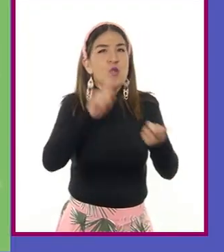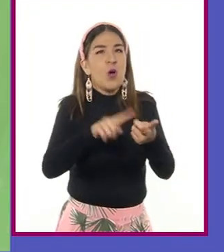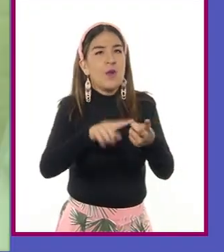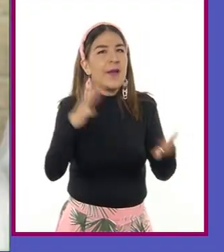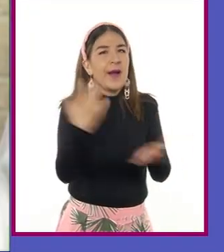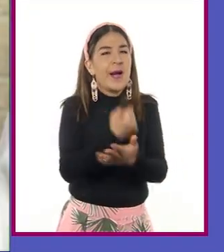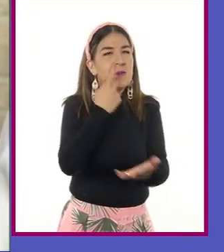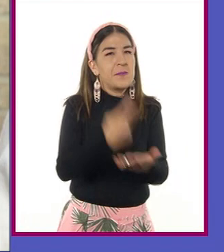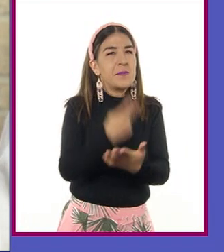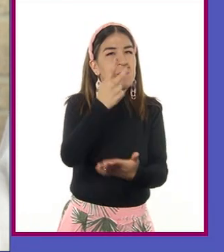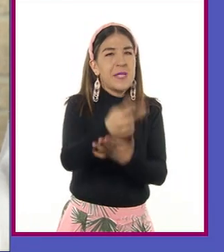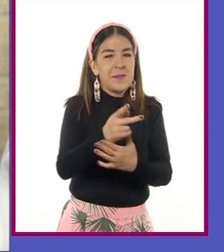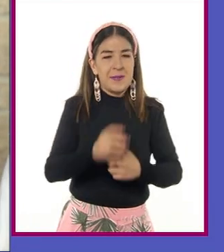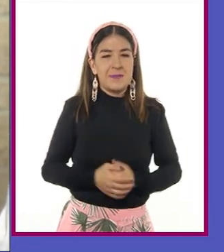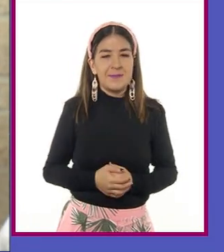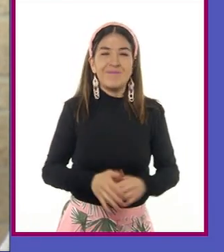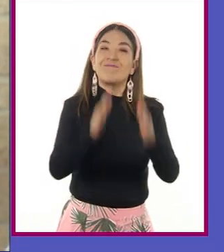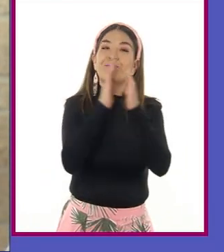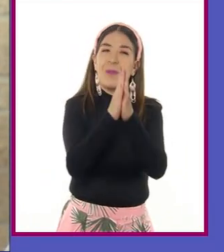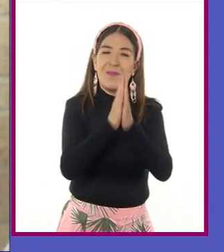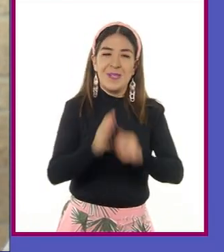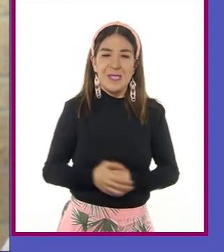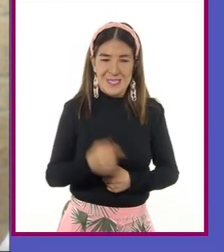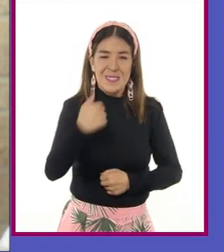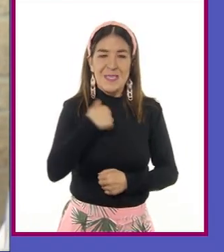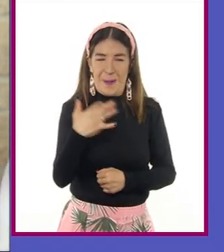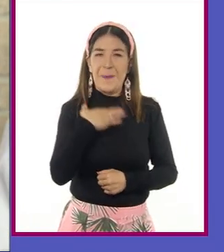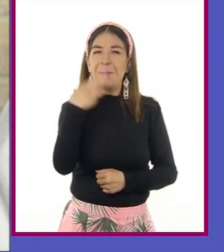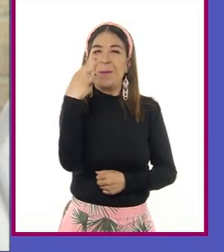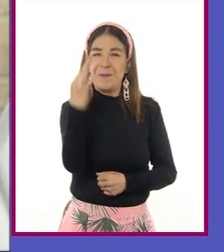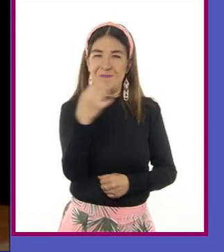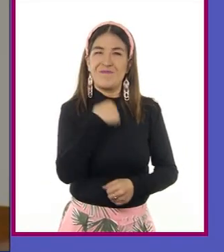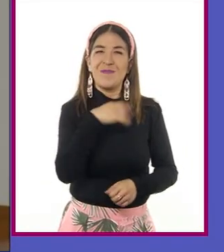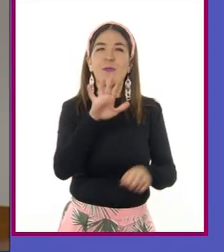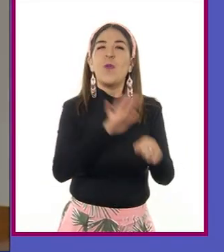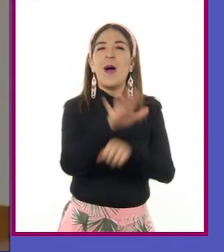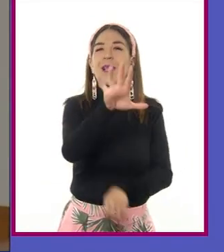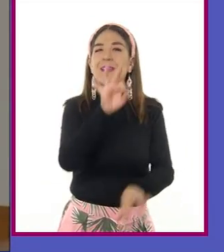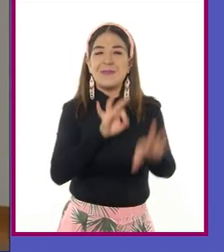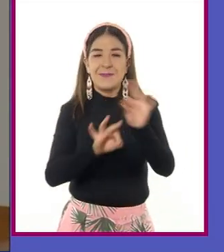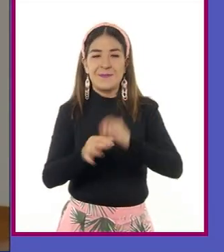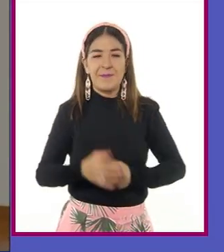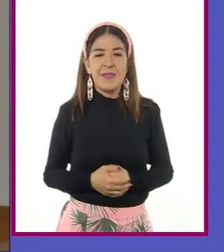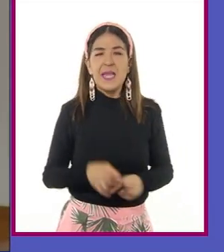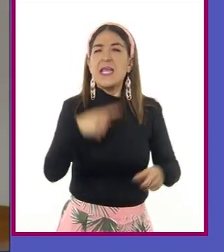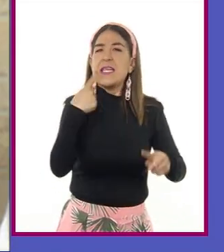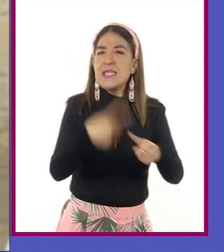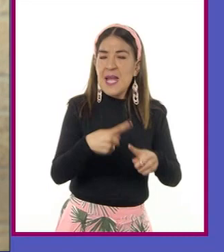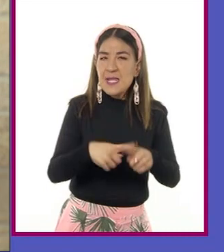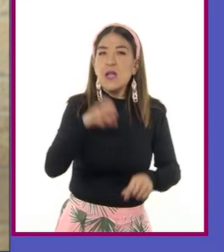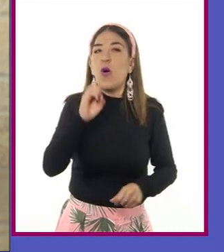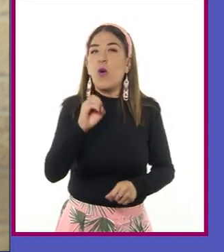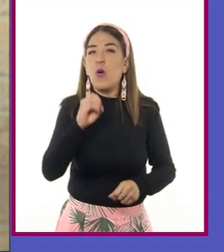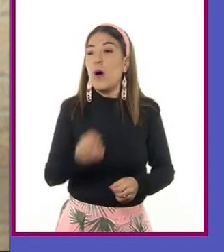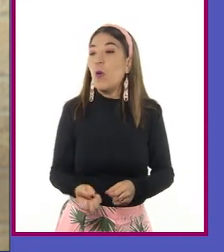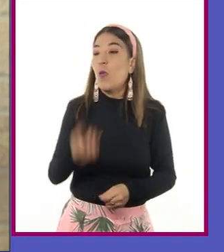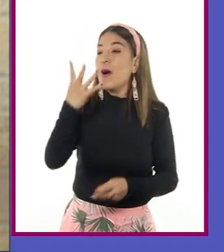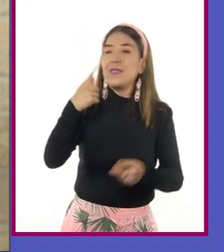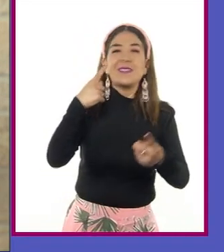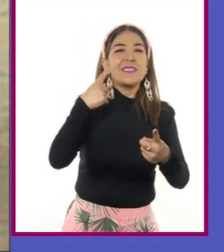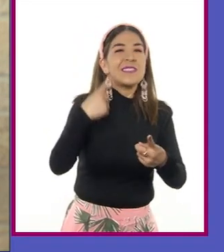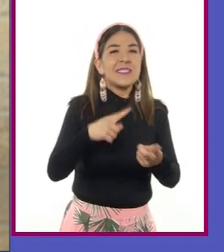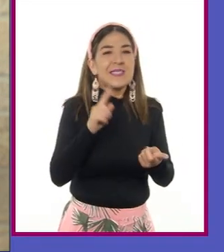premio? Por favor, déjame elegir las de los vegetales. ¿Quién o quiénes? Por